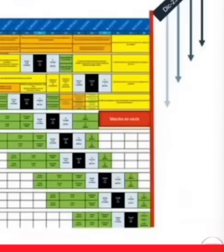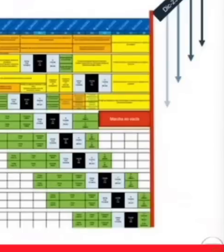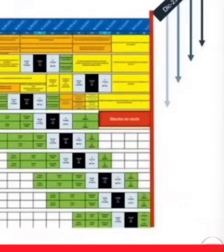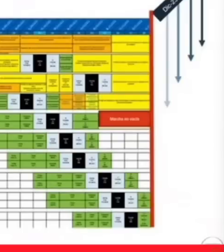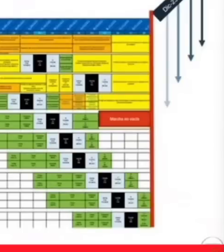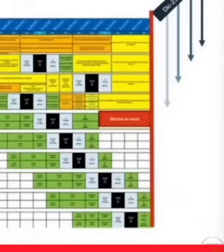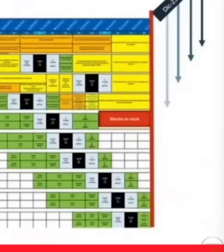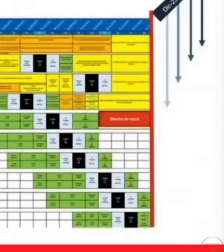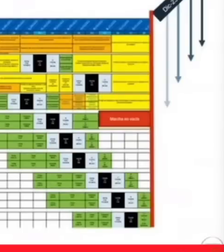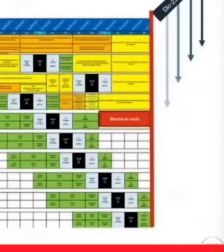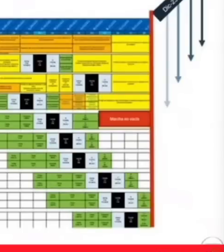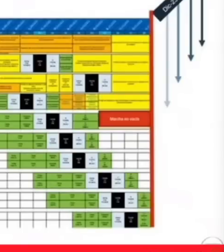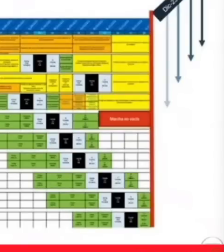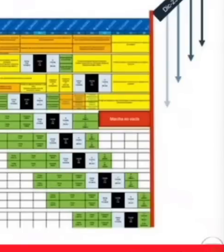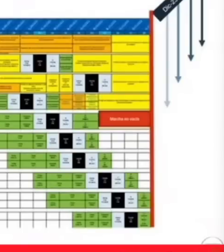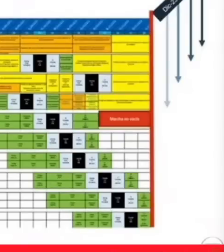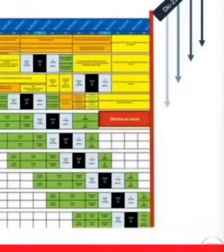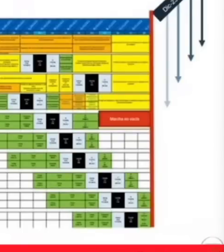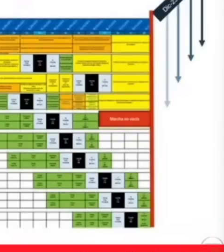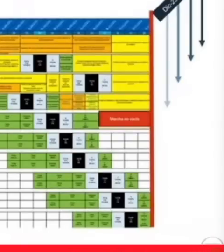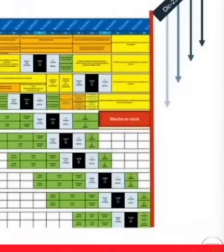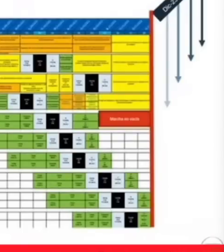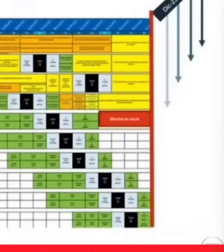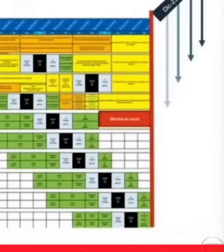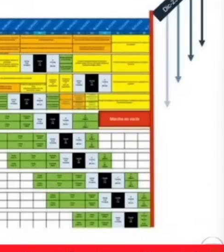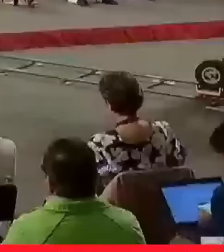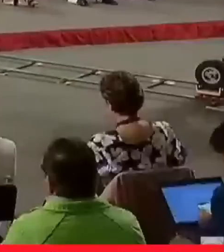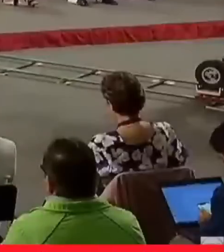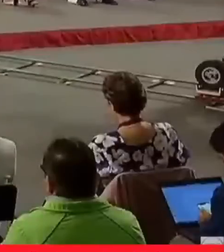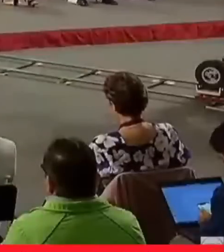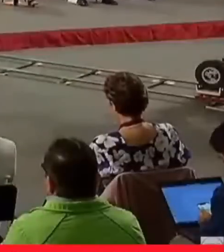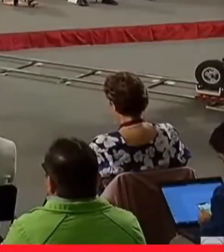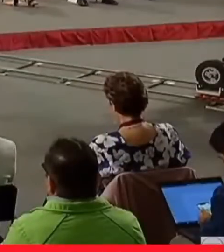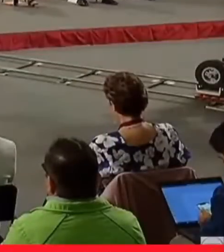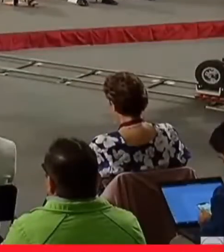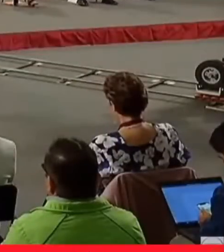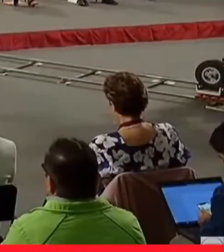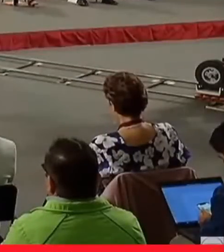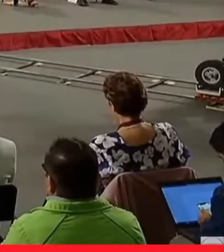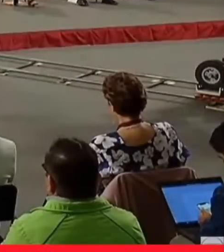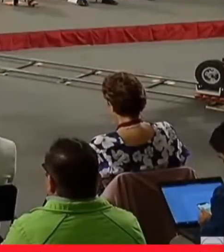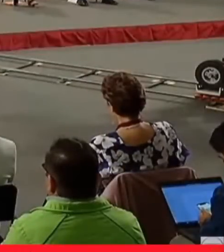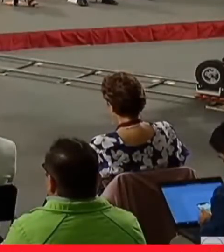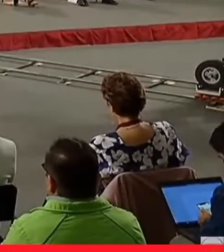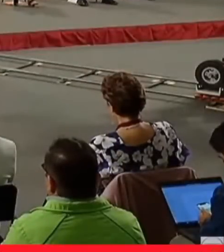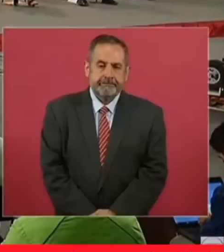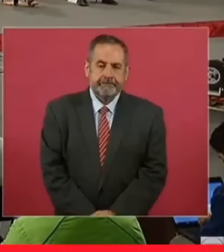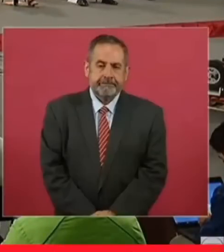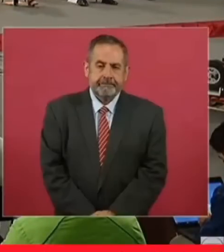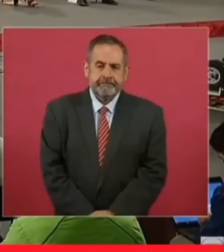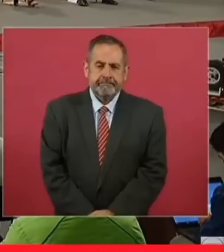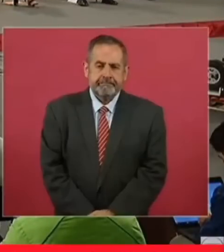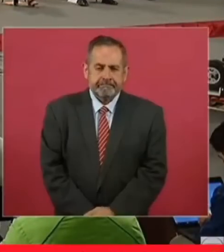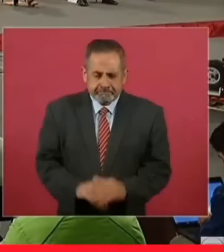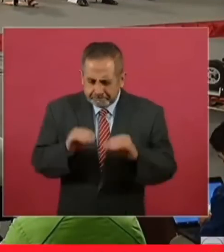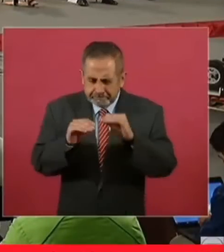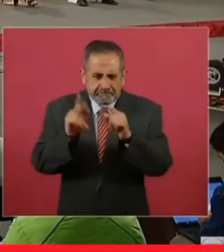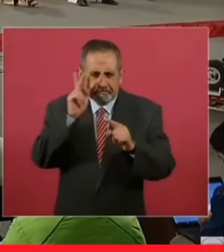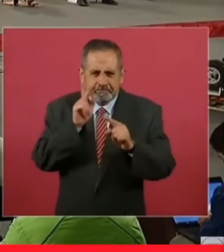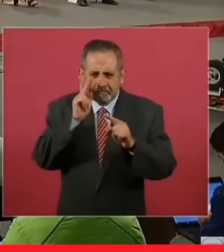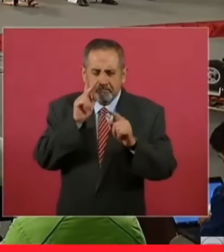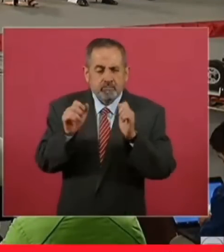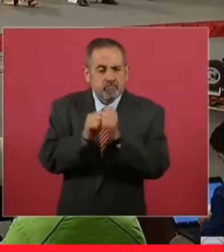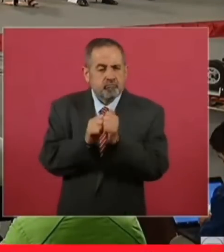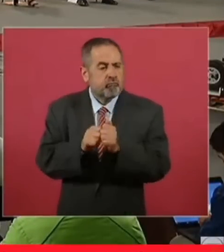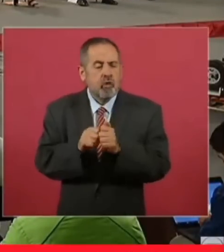frenar, con qué peso va a ir, cómo va a ir en la vía, cómo va a ir circulando, el sistema de control del tren, la calidad